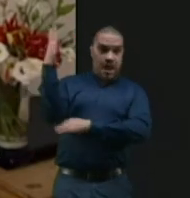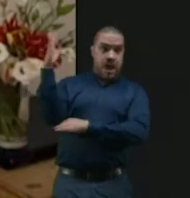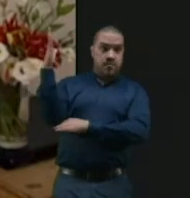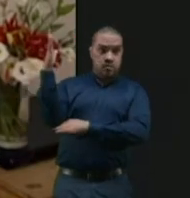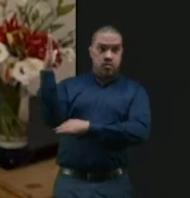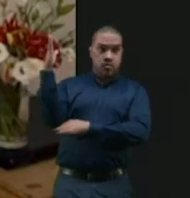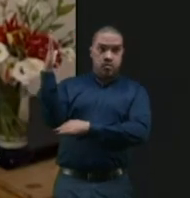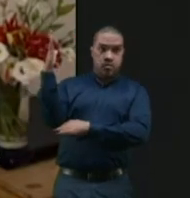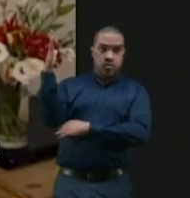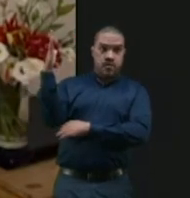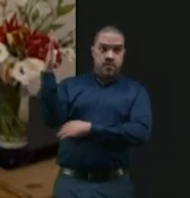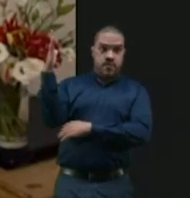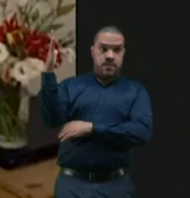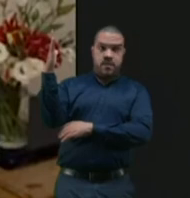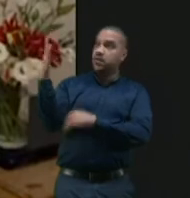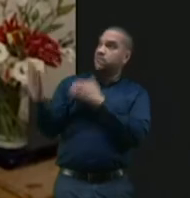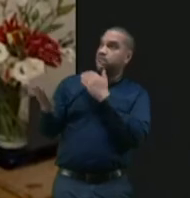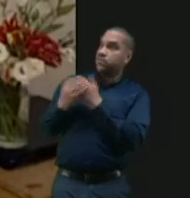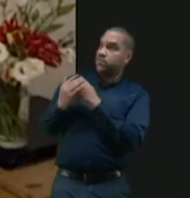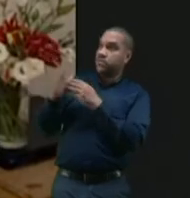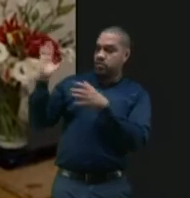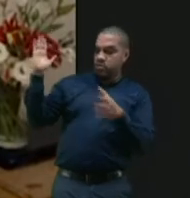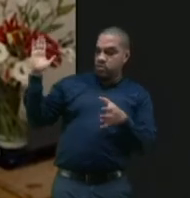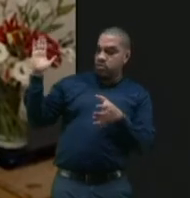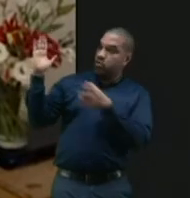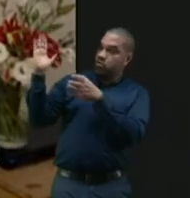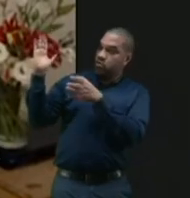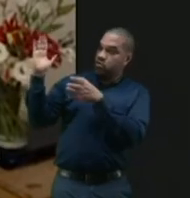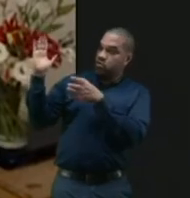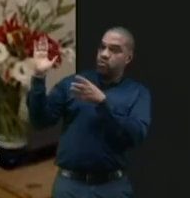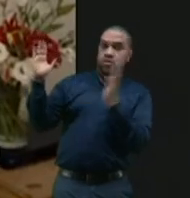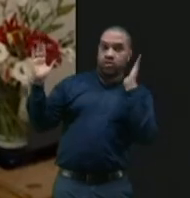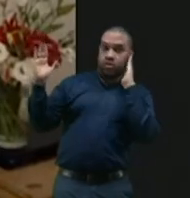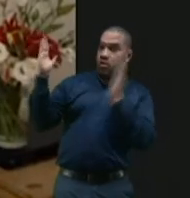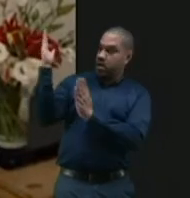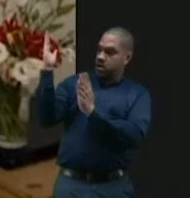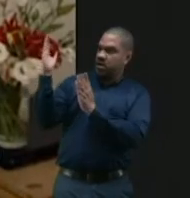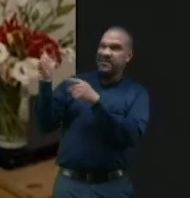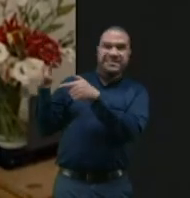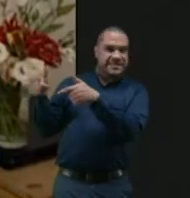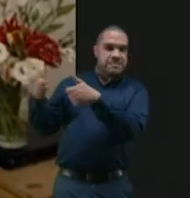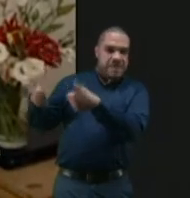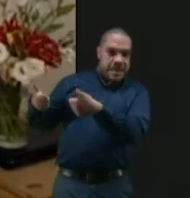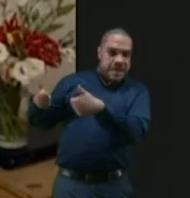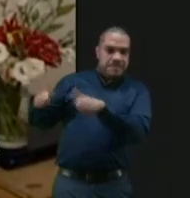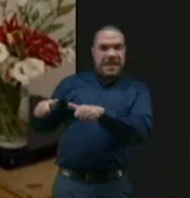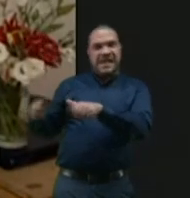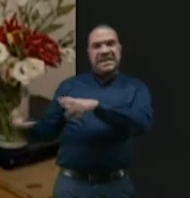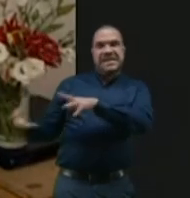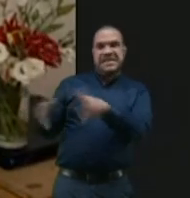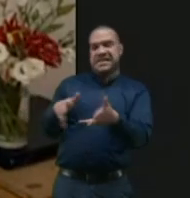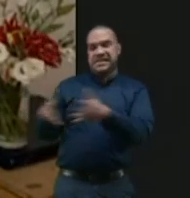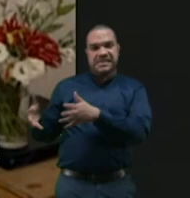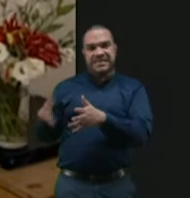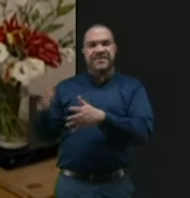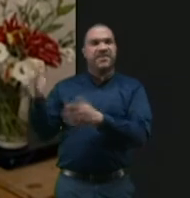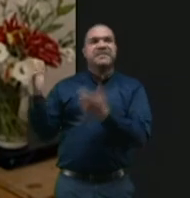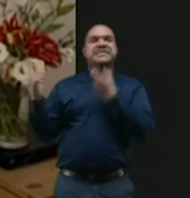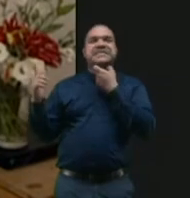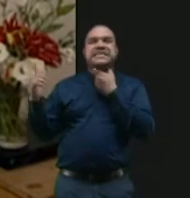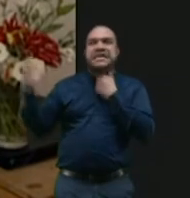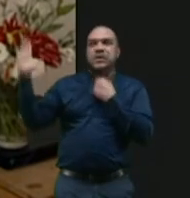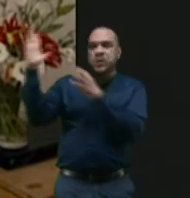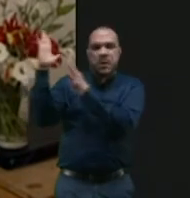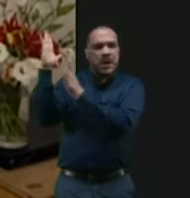granjero si el árbol está saludable o no. Tal vez si no está saludable, problemas hídricos o enfermedades, pestes, no